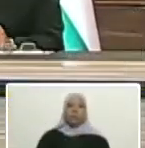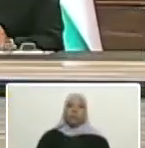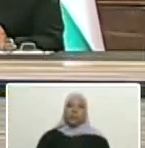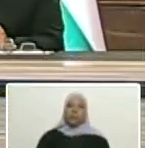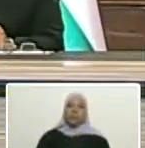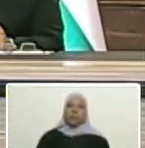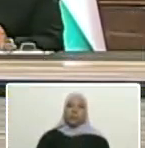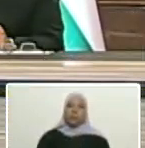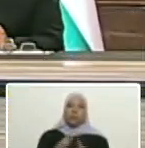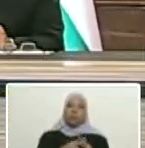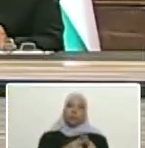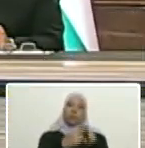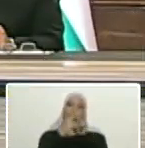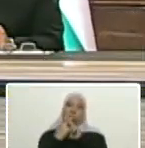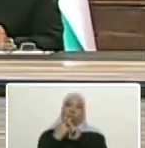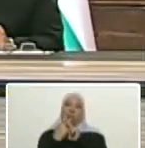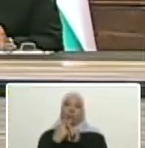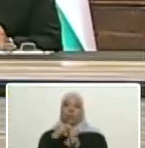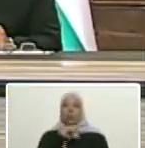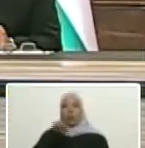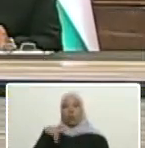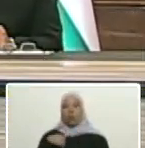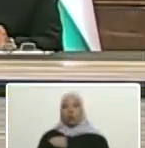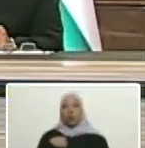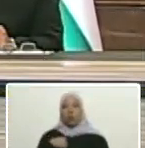Hemos entregado a usted,